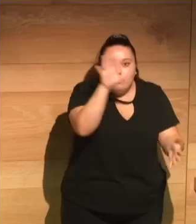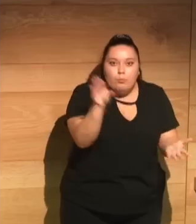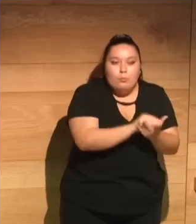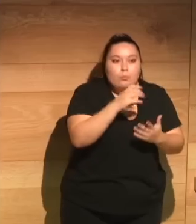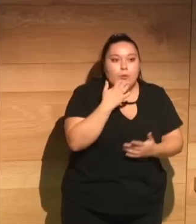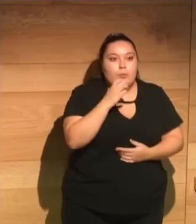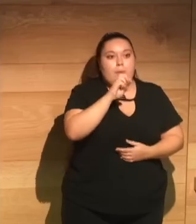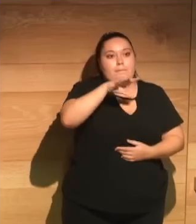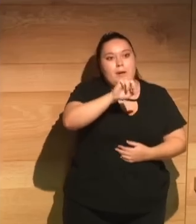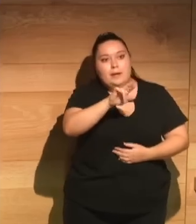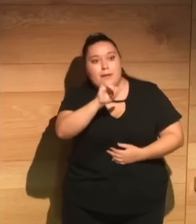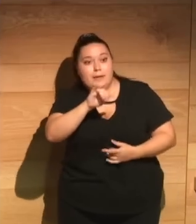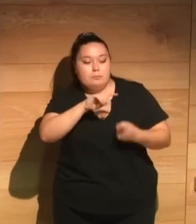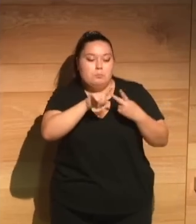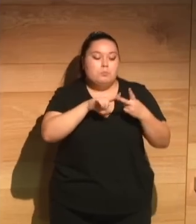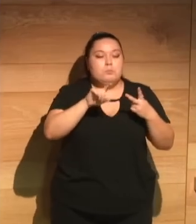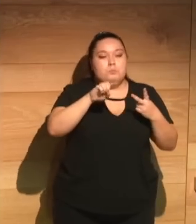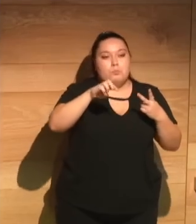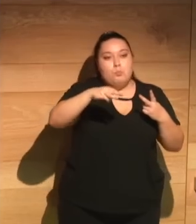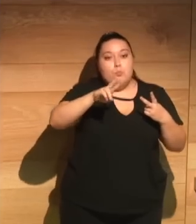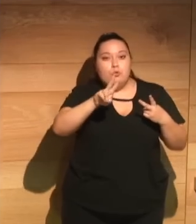tenemos a Marey y tenemos a Muybridge, que son...